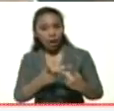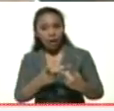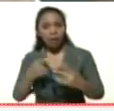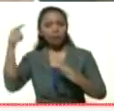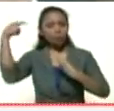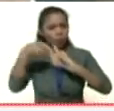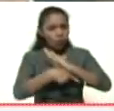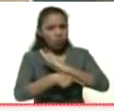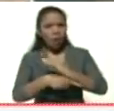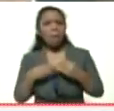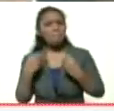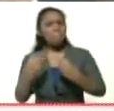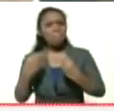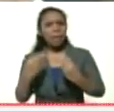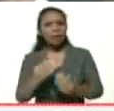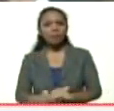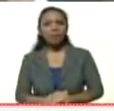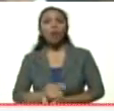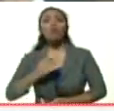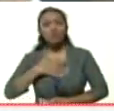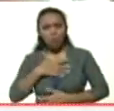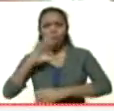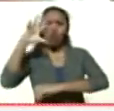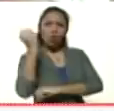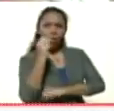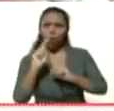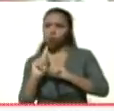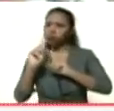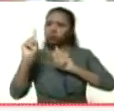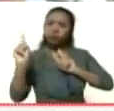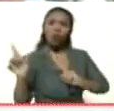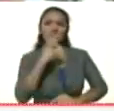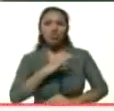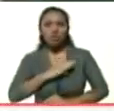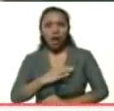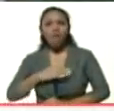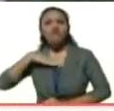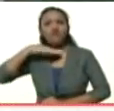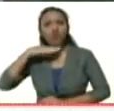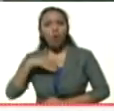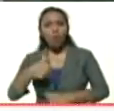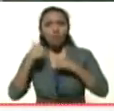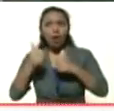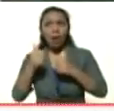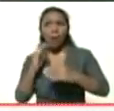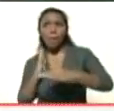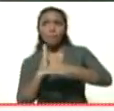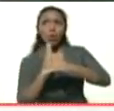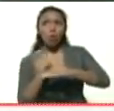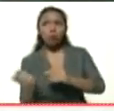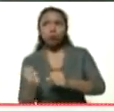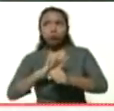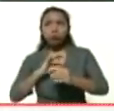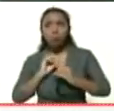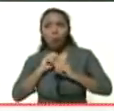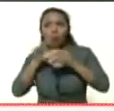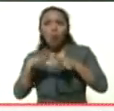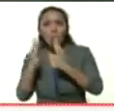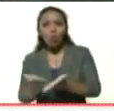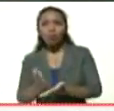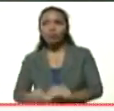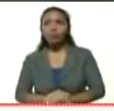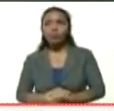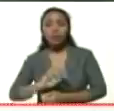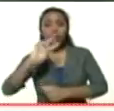radical, para que podamos lograr el distanciamiento social suficiente para contener la pandemia. En segundo lugar,